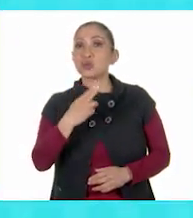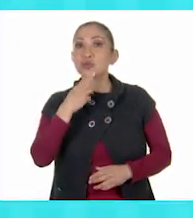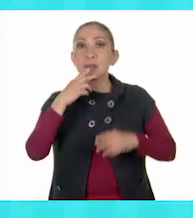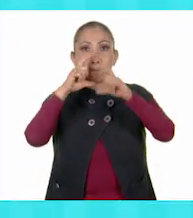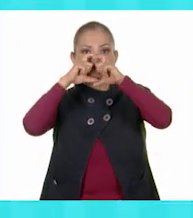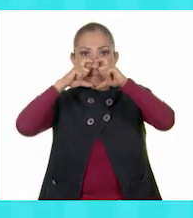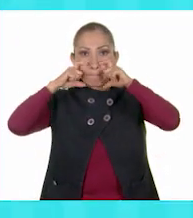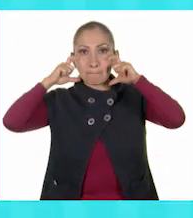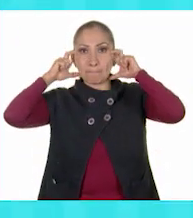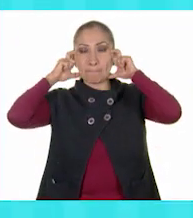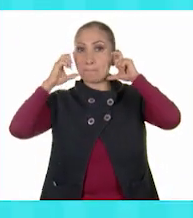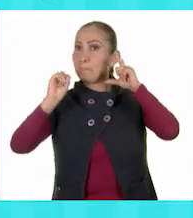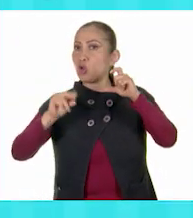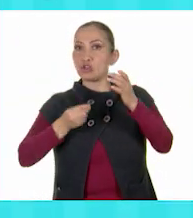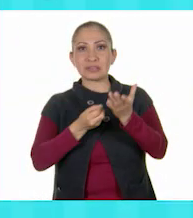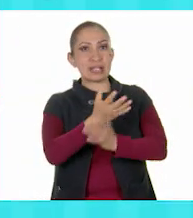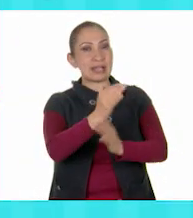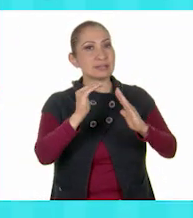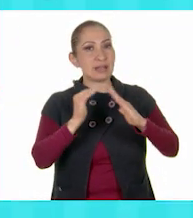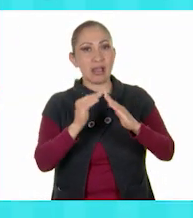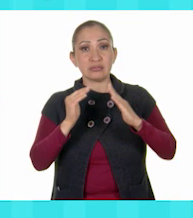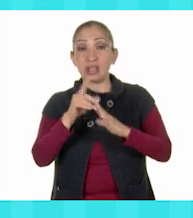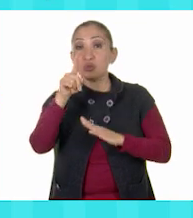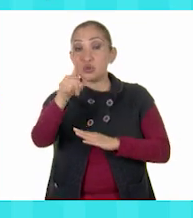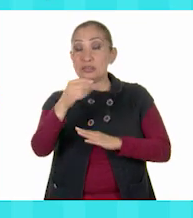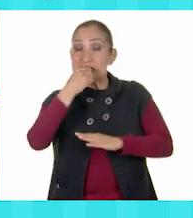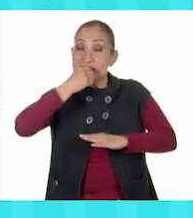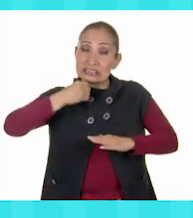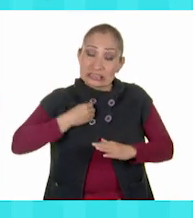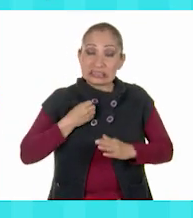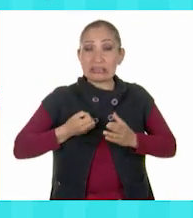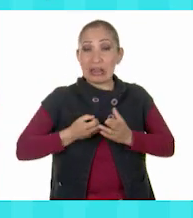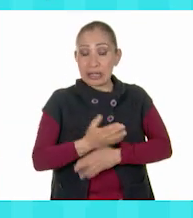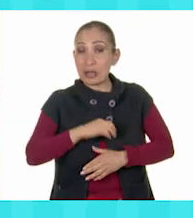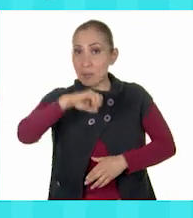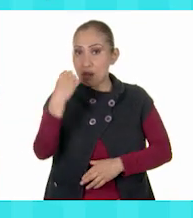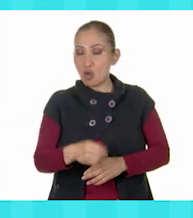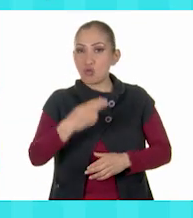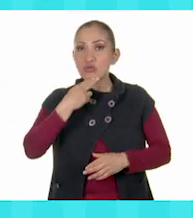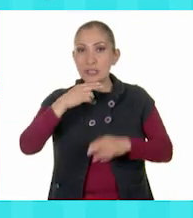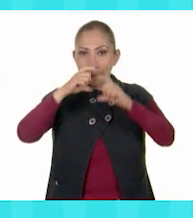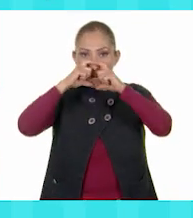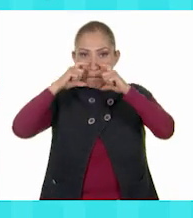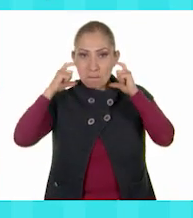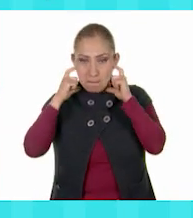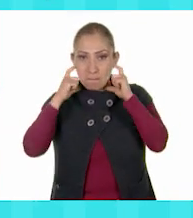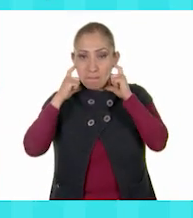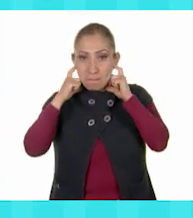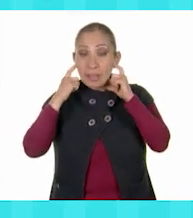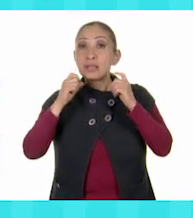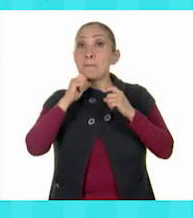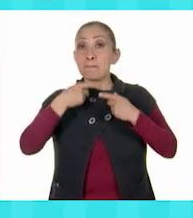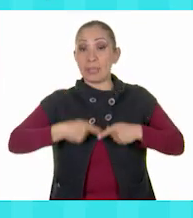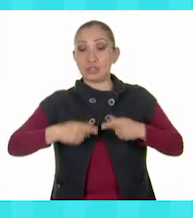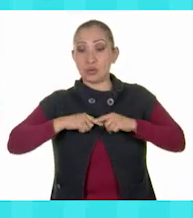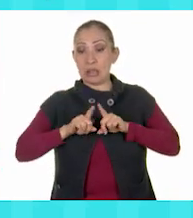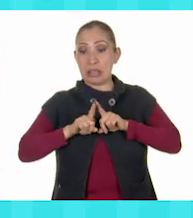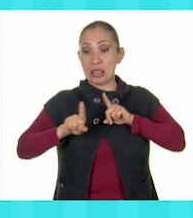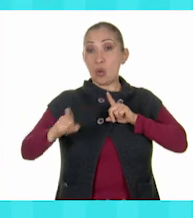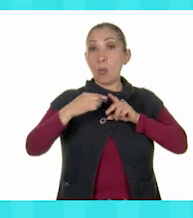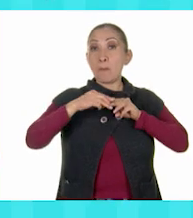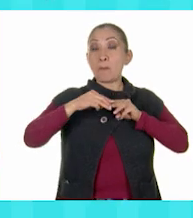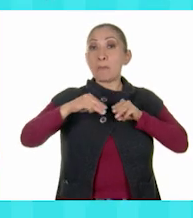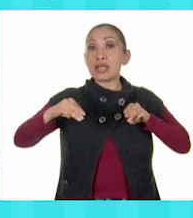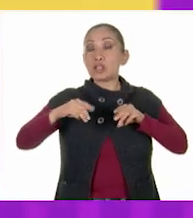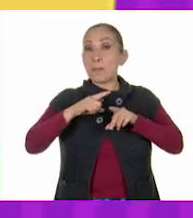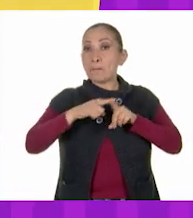Utiliza cubrebocas. No salgas de casa. Si tienes que hacerlo, recuerda que es obligatorio utilizarlo. Mantén una distancia mínima de 1,5